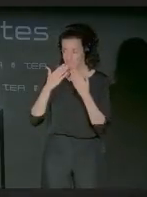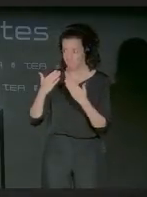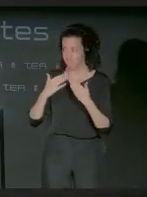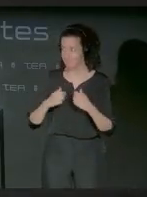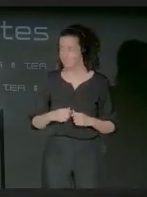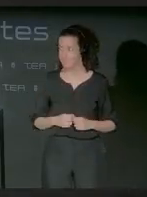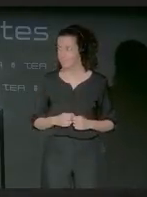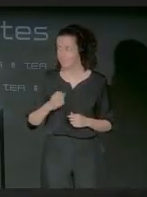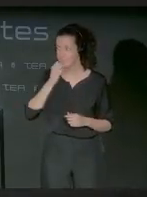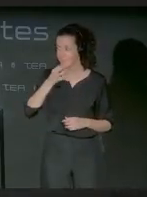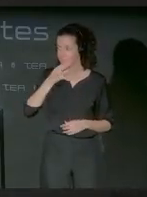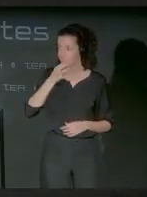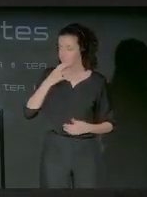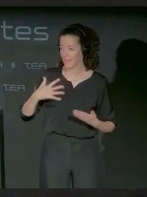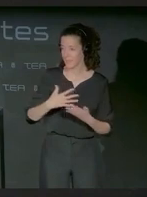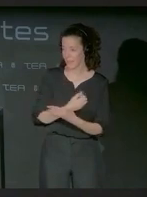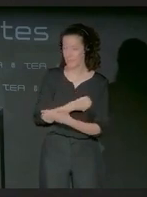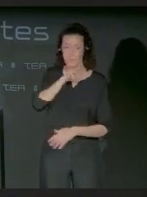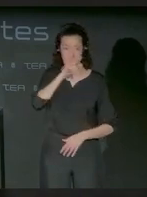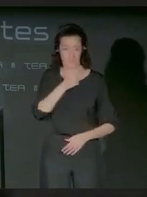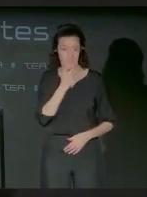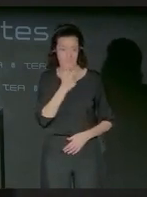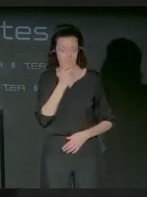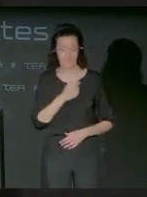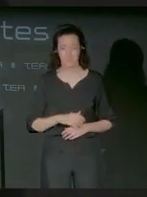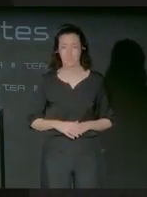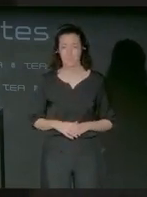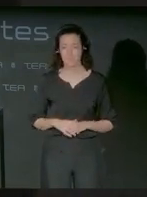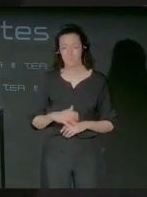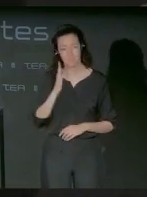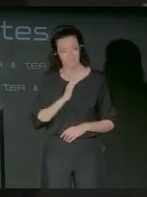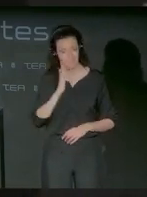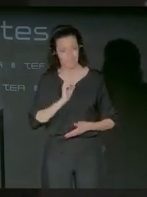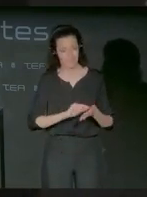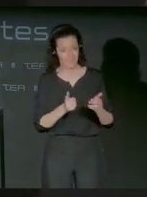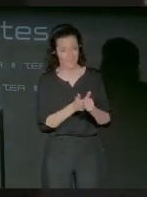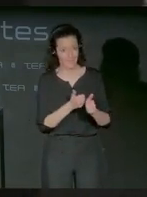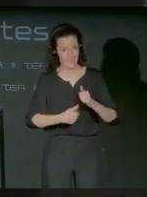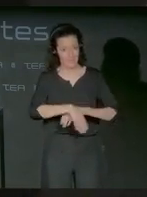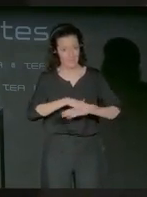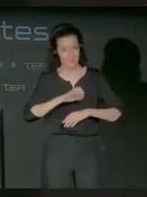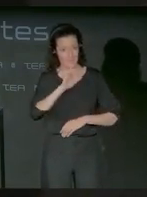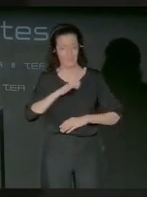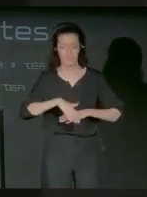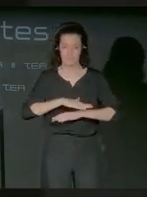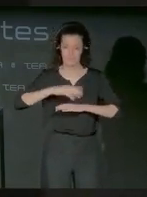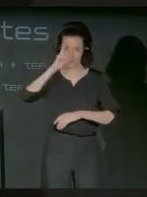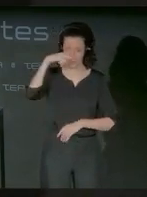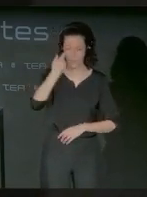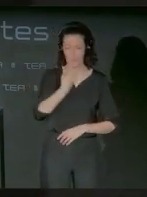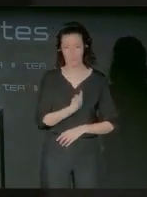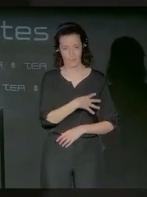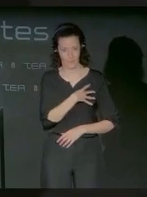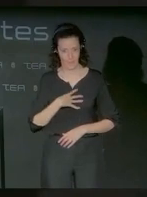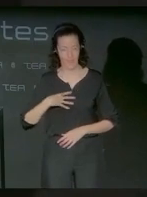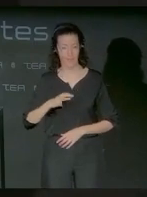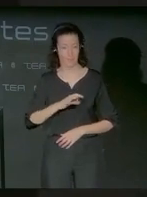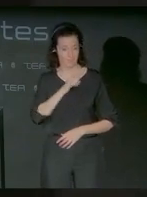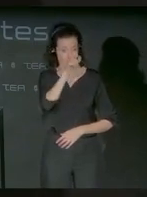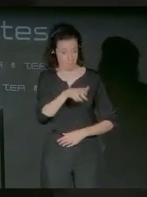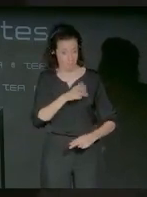Buenas tardes a todos good aftonium estimado secretario de estado del Ministerio de cultura de Croacia Mister